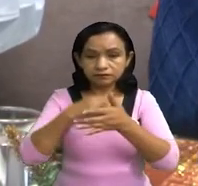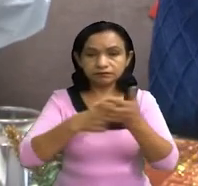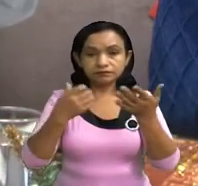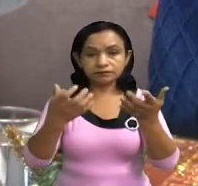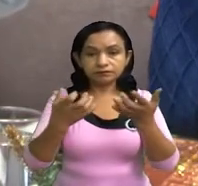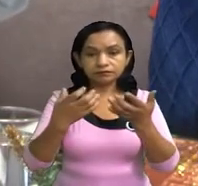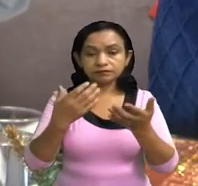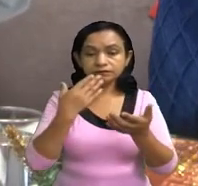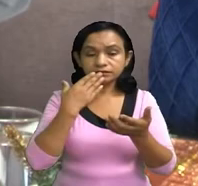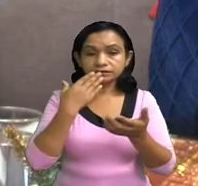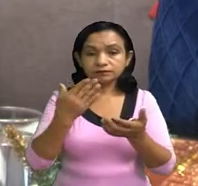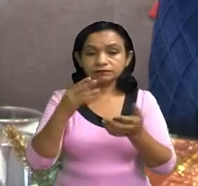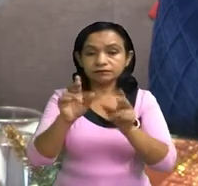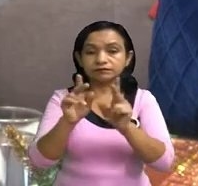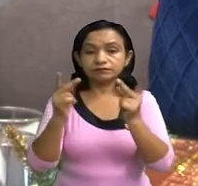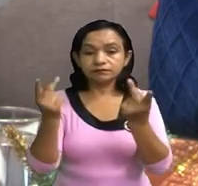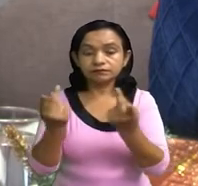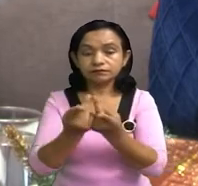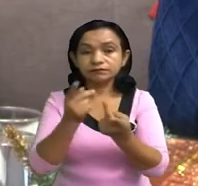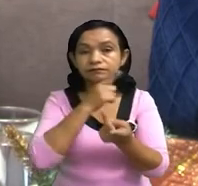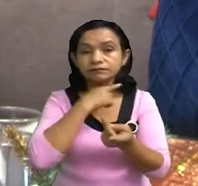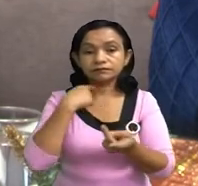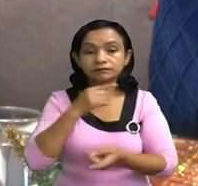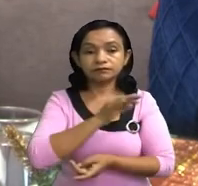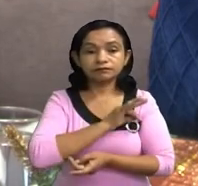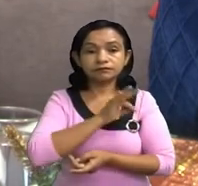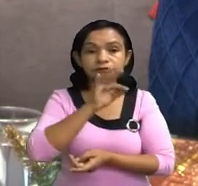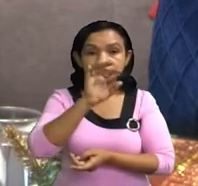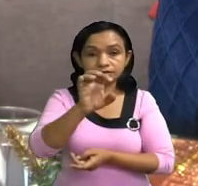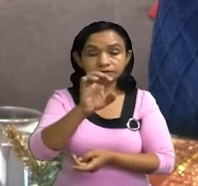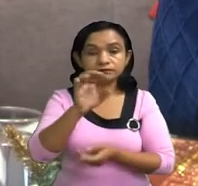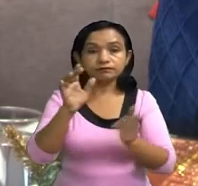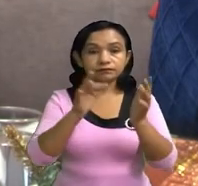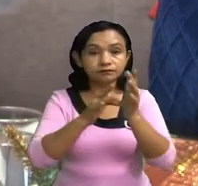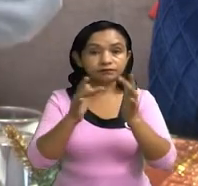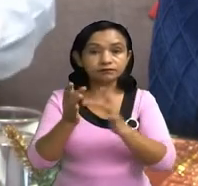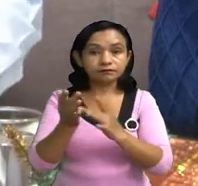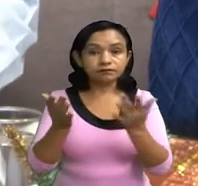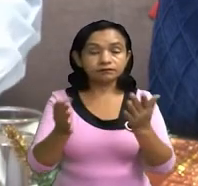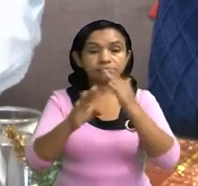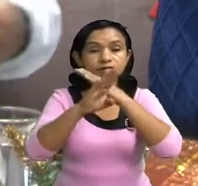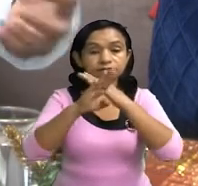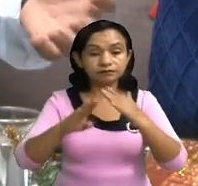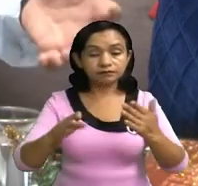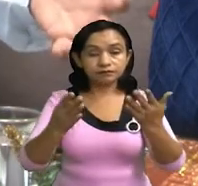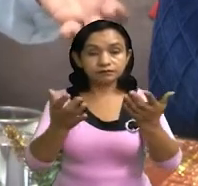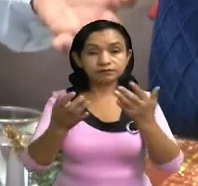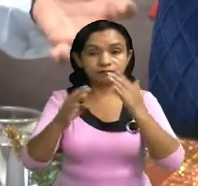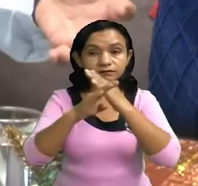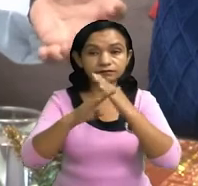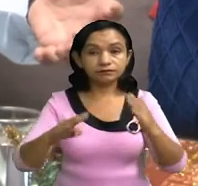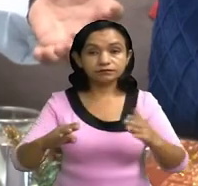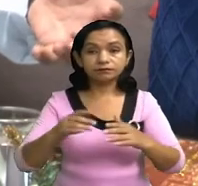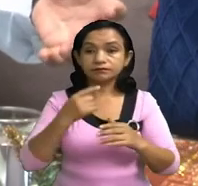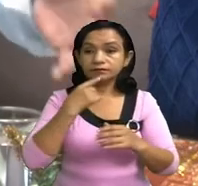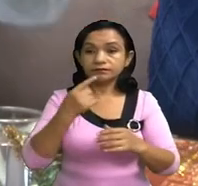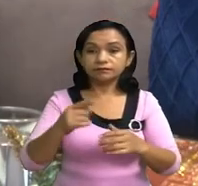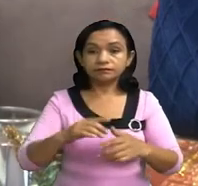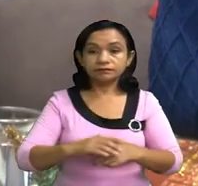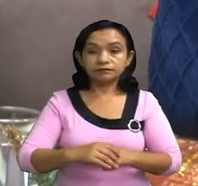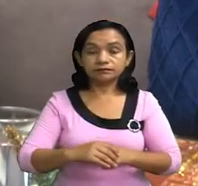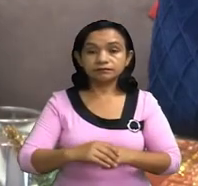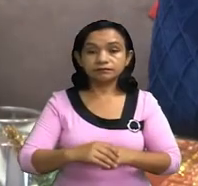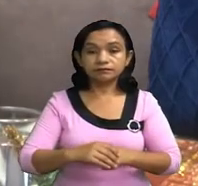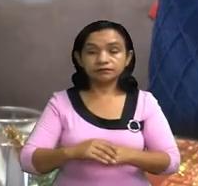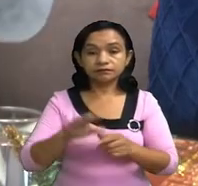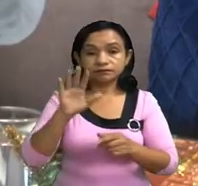luchaba por el bienestar del pueblo, por la verdadera fe, Cristo, y por la paz, Porque si Cristo dijo